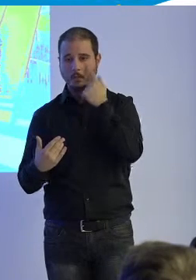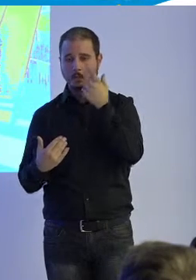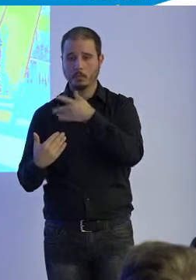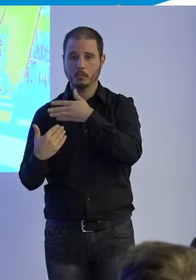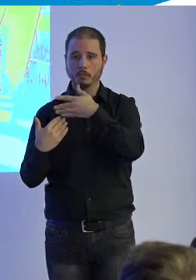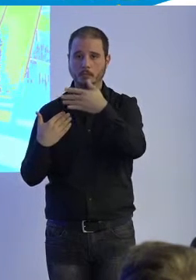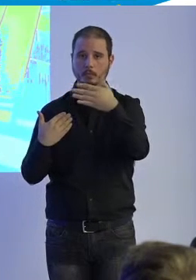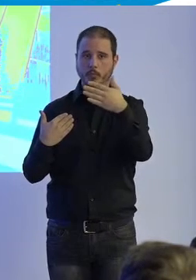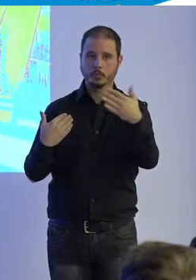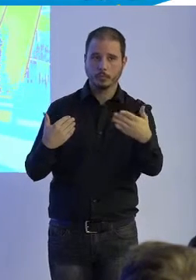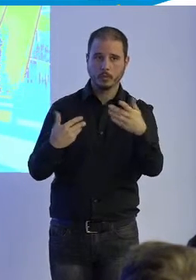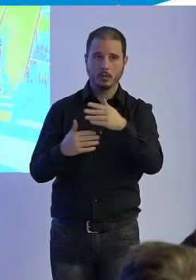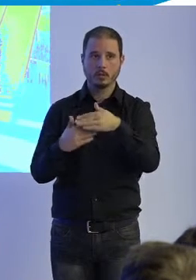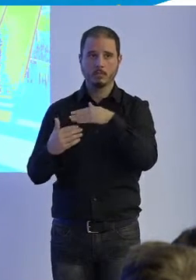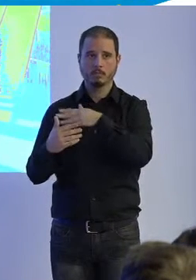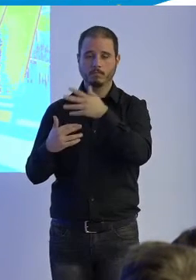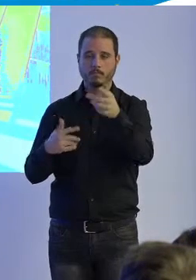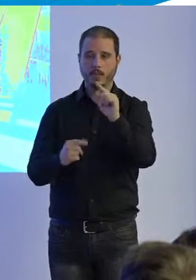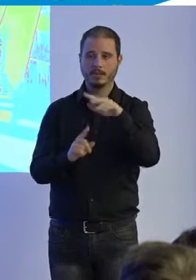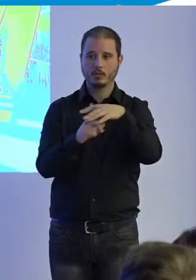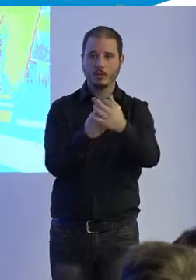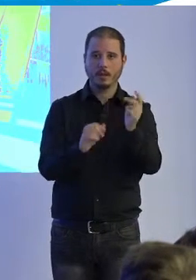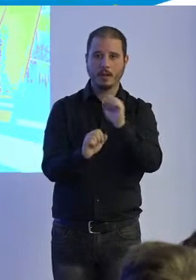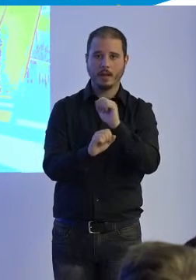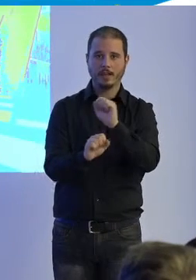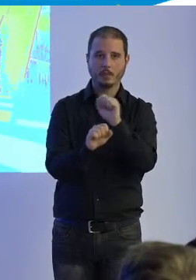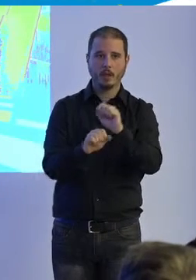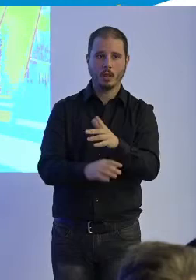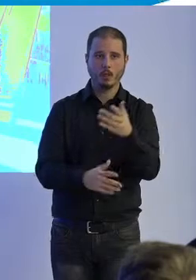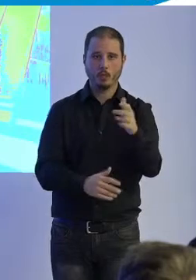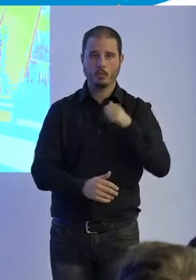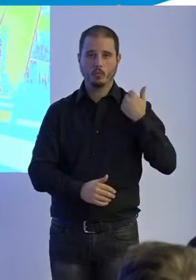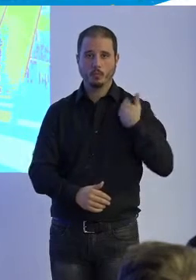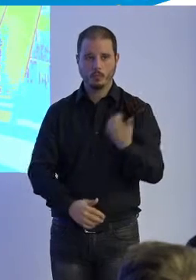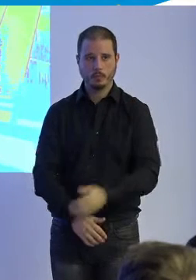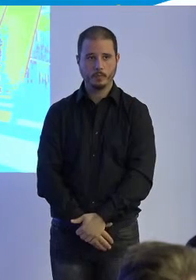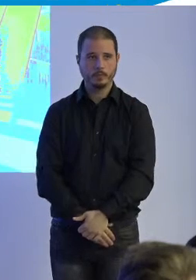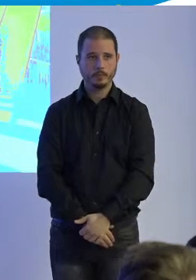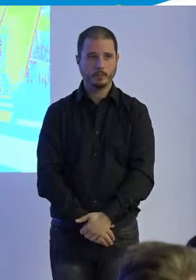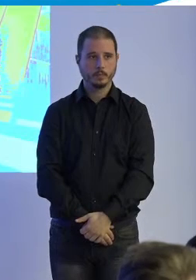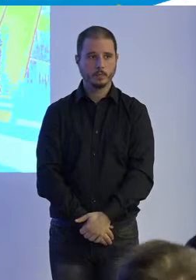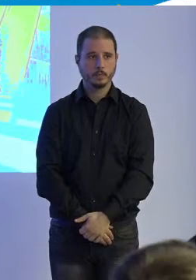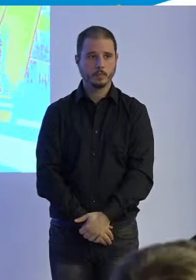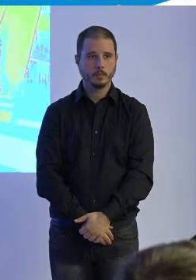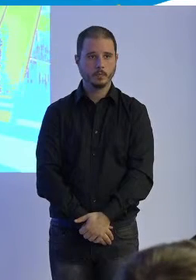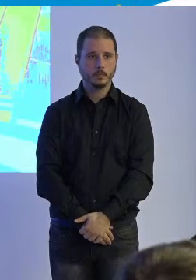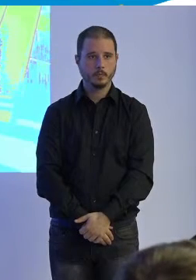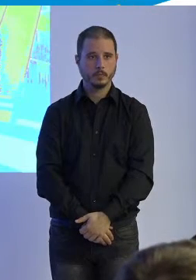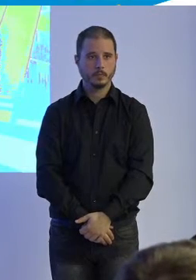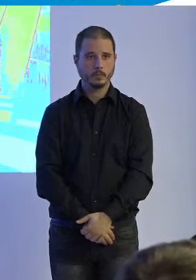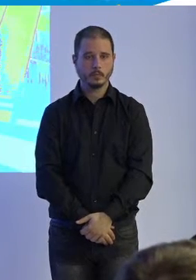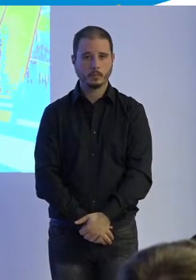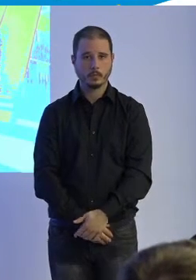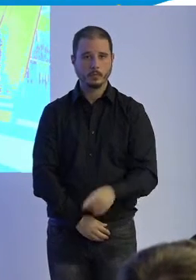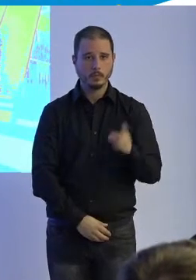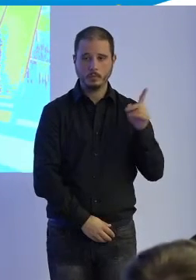de explotación. Es lo que, aquí es difícil marcarlo, bueno, me voy a mover, es lo que